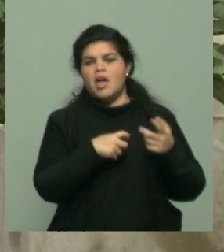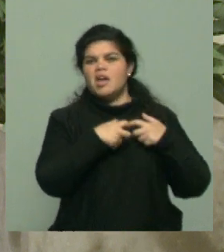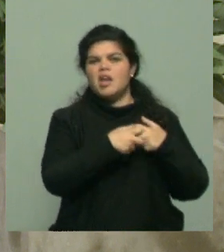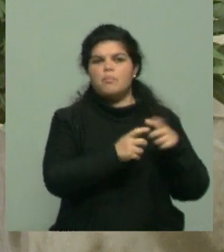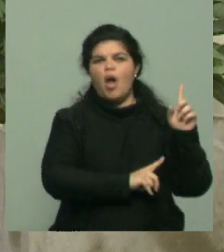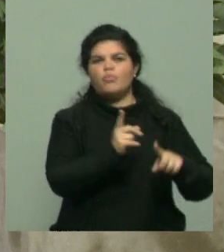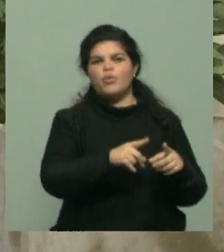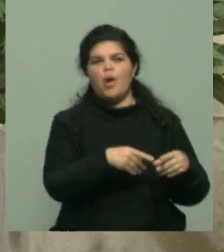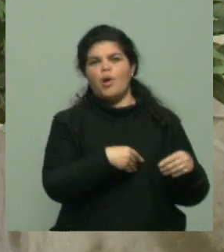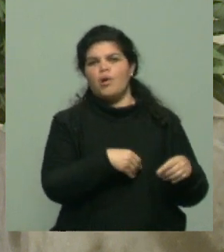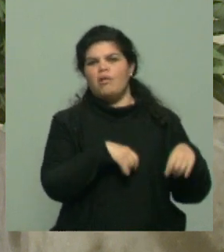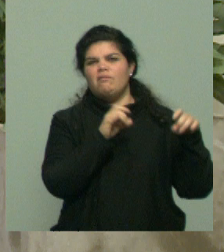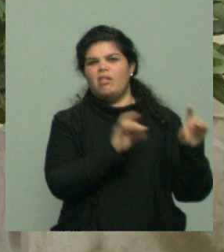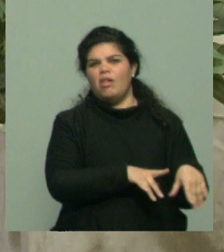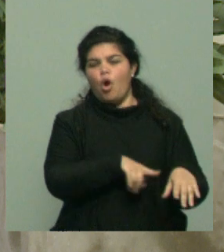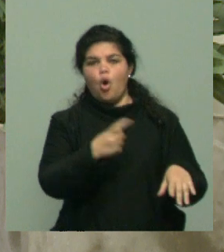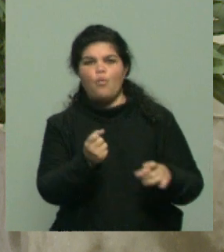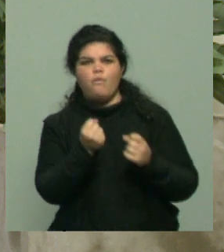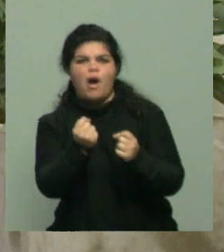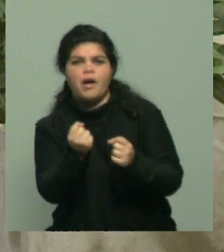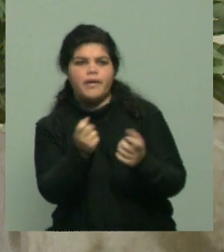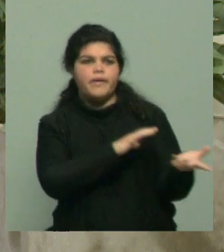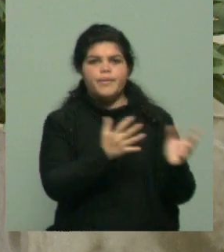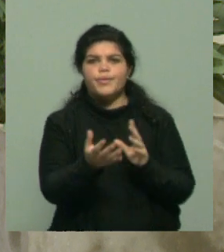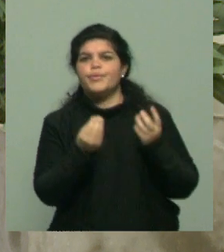vos? Bueno, los sindicatos